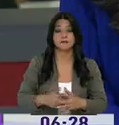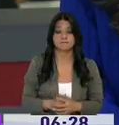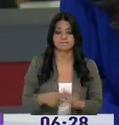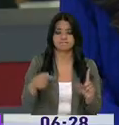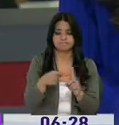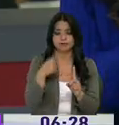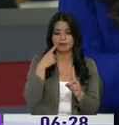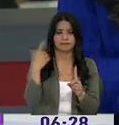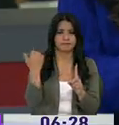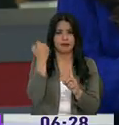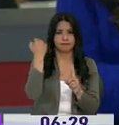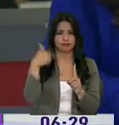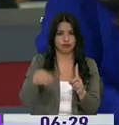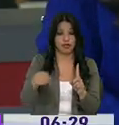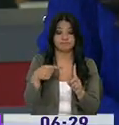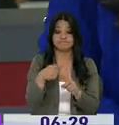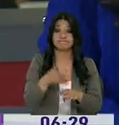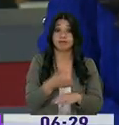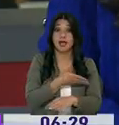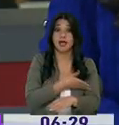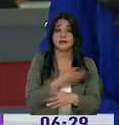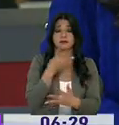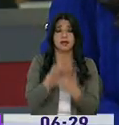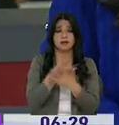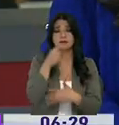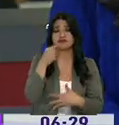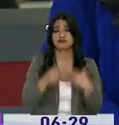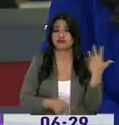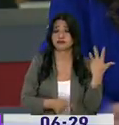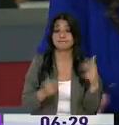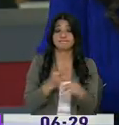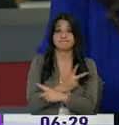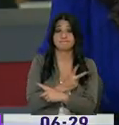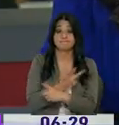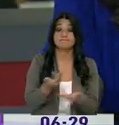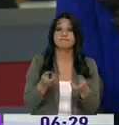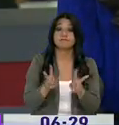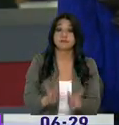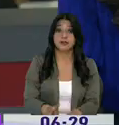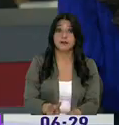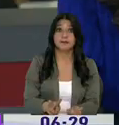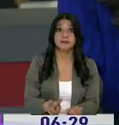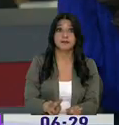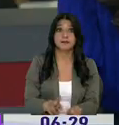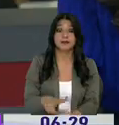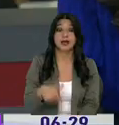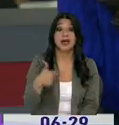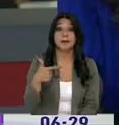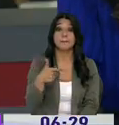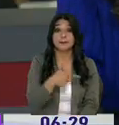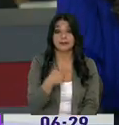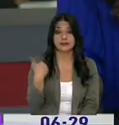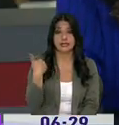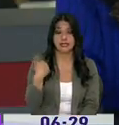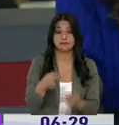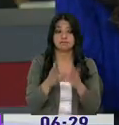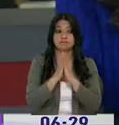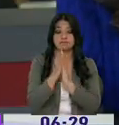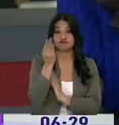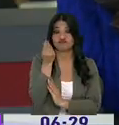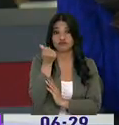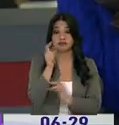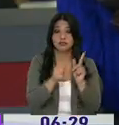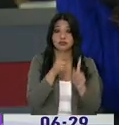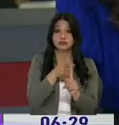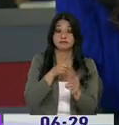Chimbija. Este último registraba un amplio historial delictivo, entre ellos tenencia ilegal de armas, extorsión y